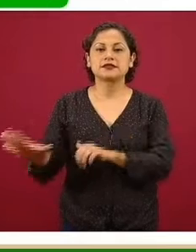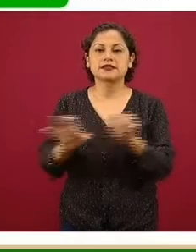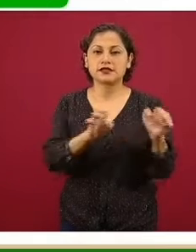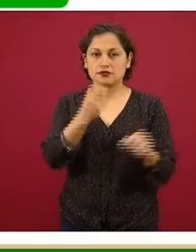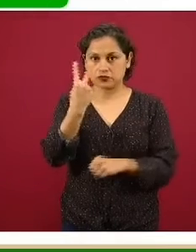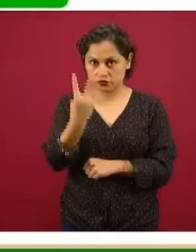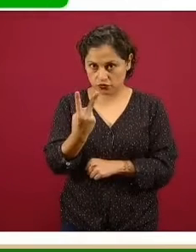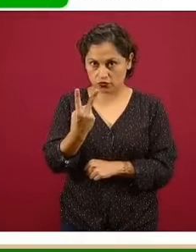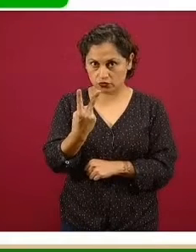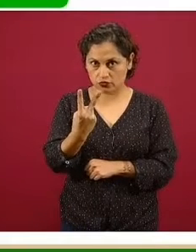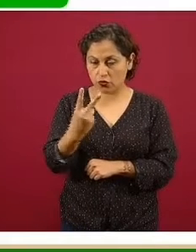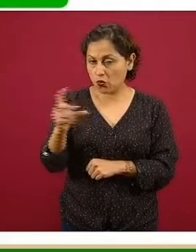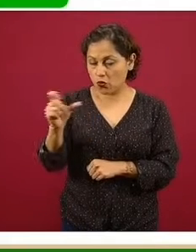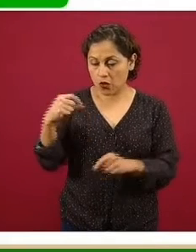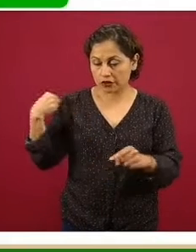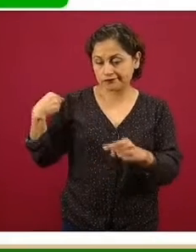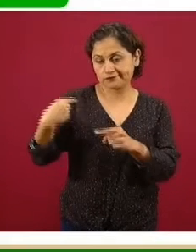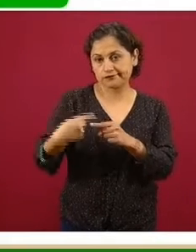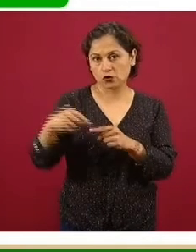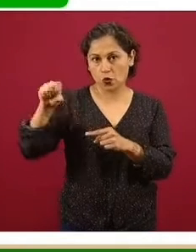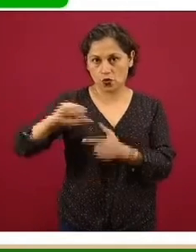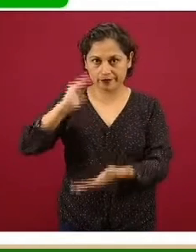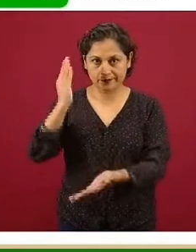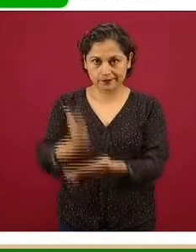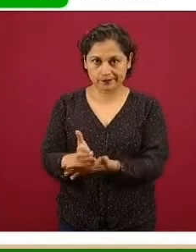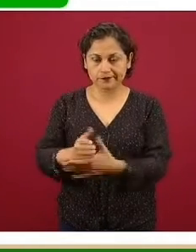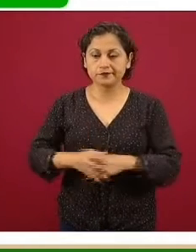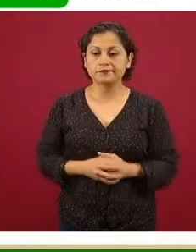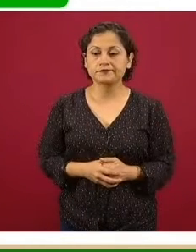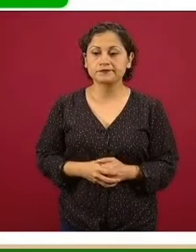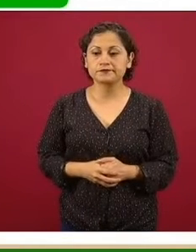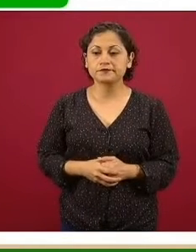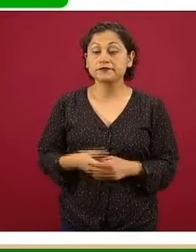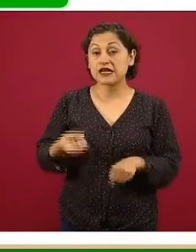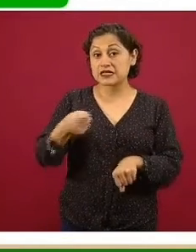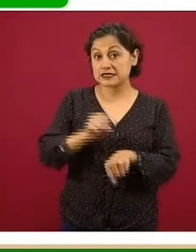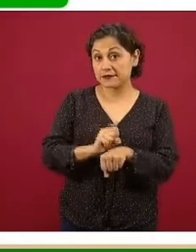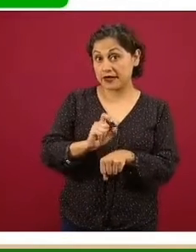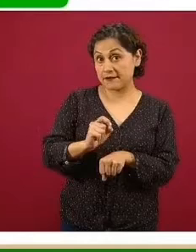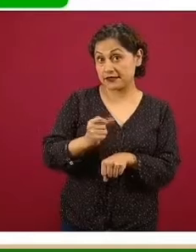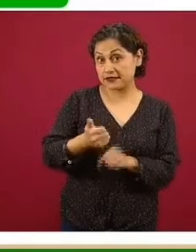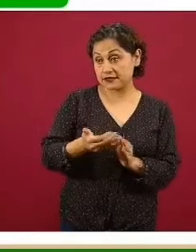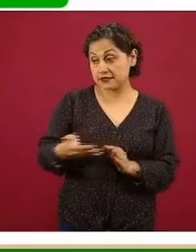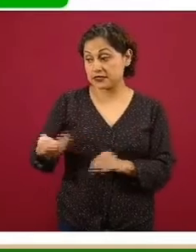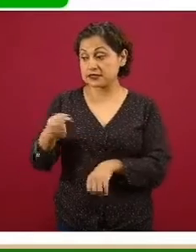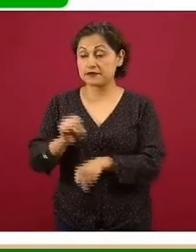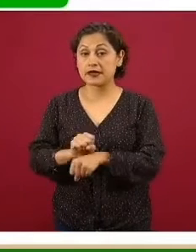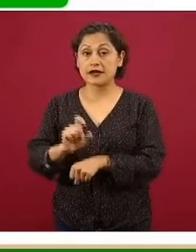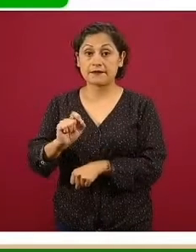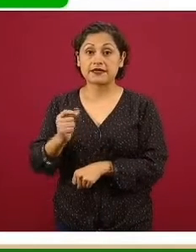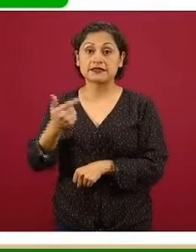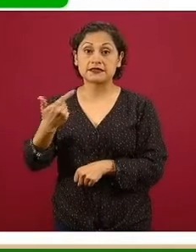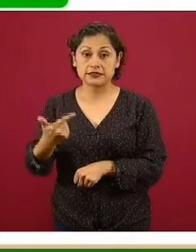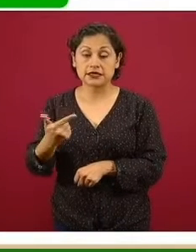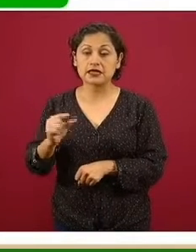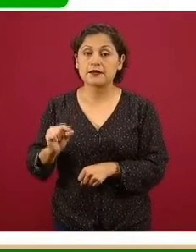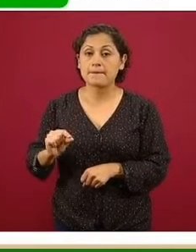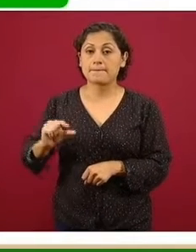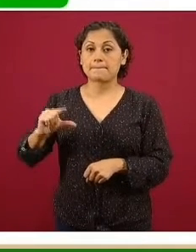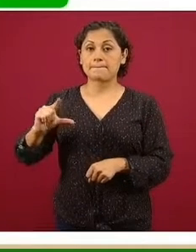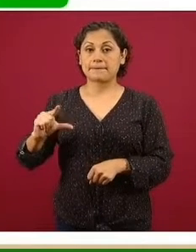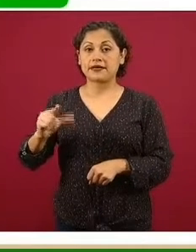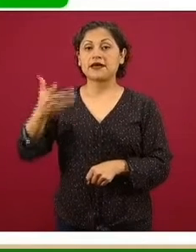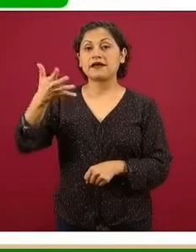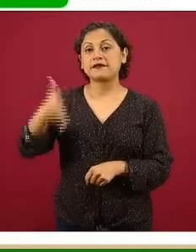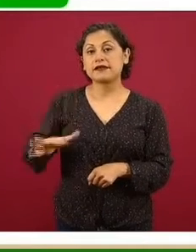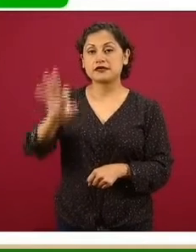356.602 para el día de hoy, y que de la semana 26 a la semana 27 ha representado un incremento porcentual